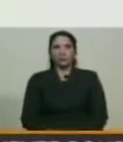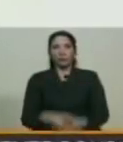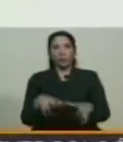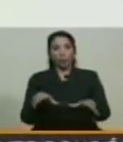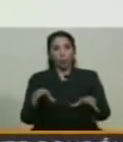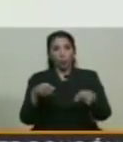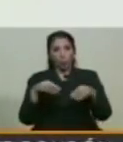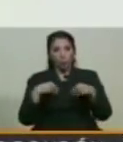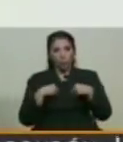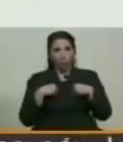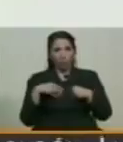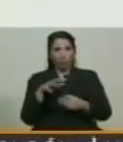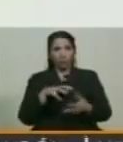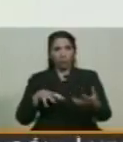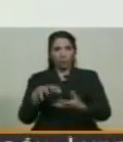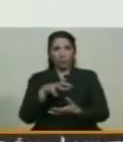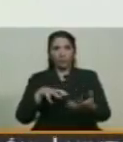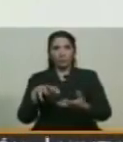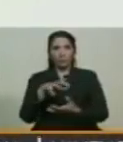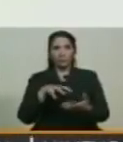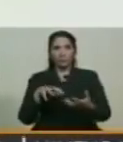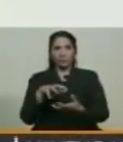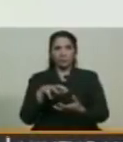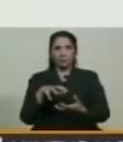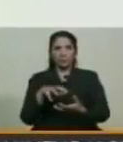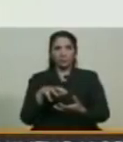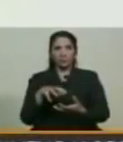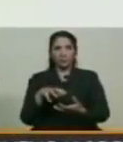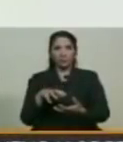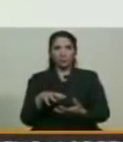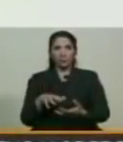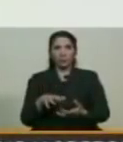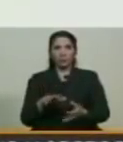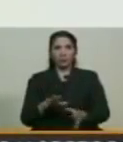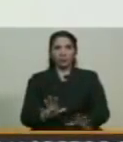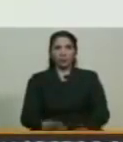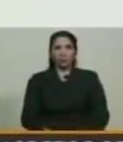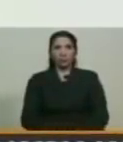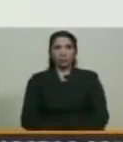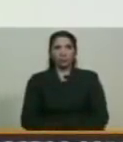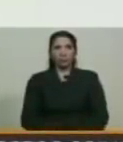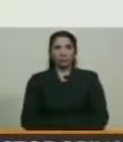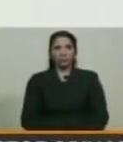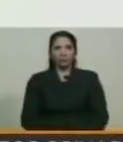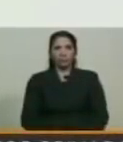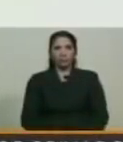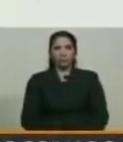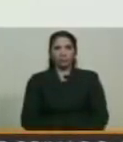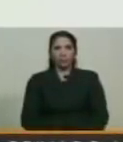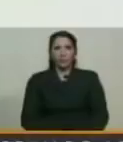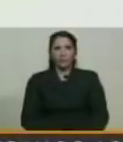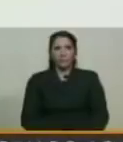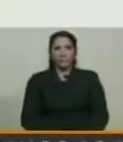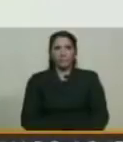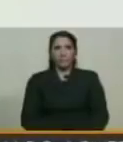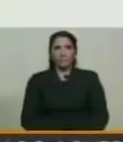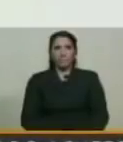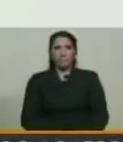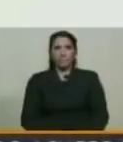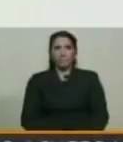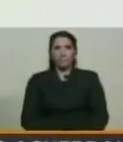ocuparnos de los problemas del pueblo de Venezuela. Nosotros bien conocemos la